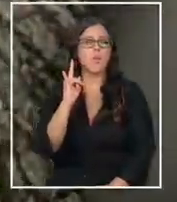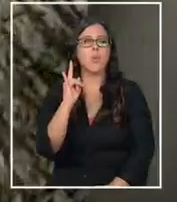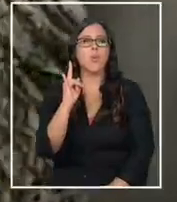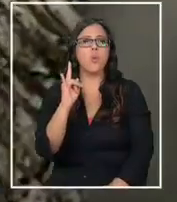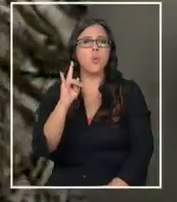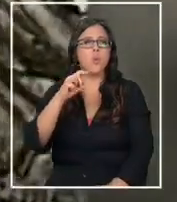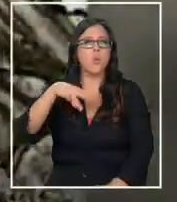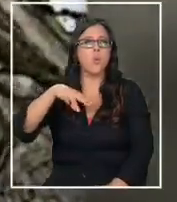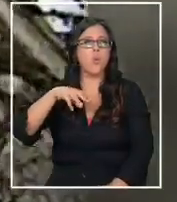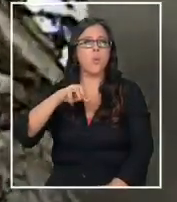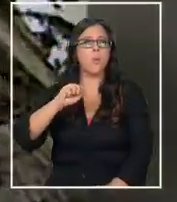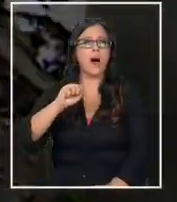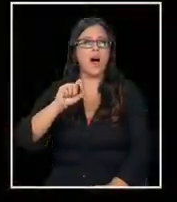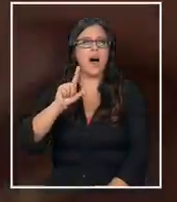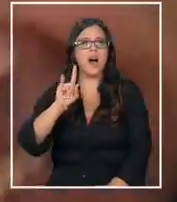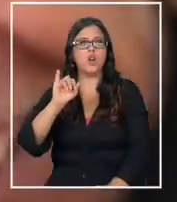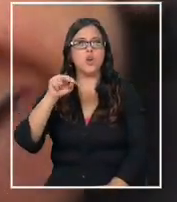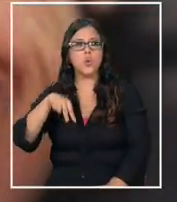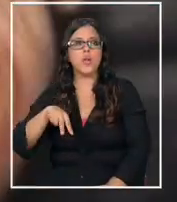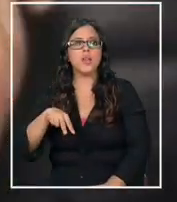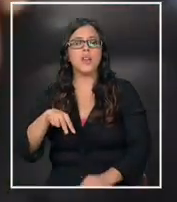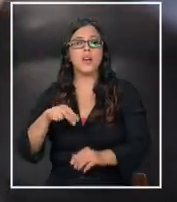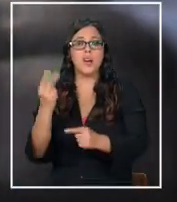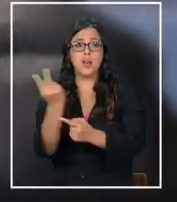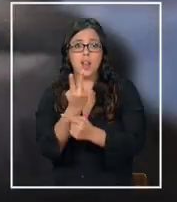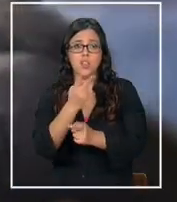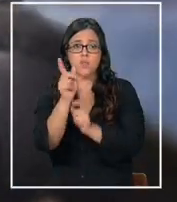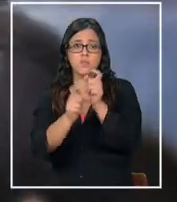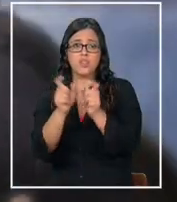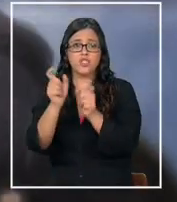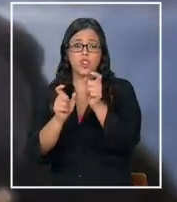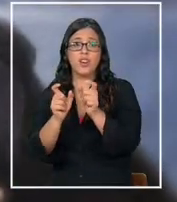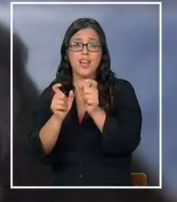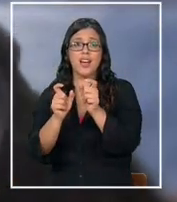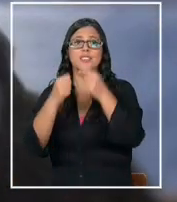Douglas Tompkins, al que se sumó su esposa Christine.